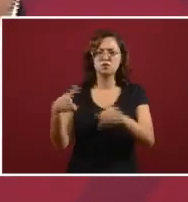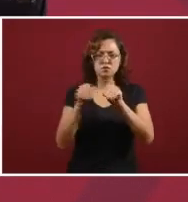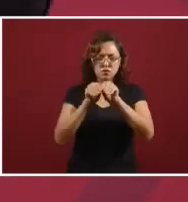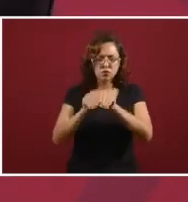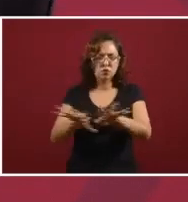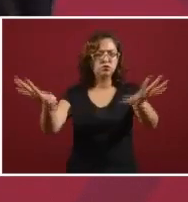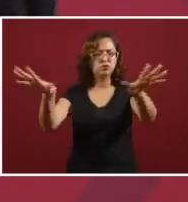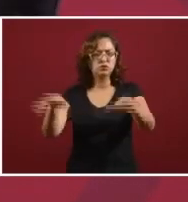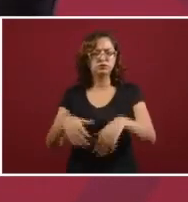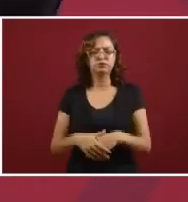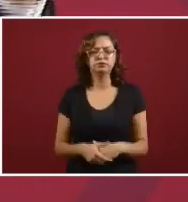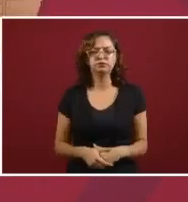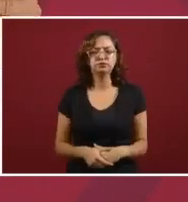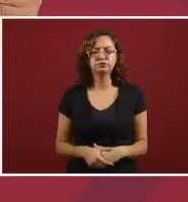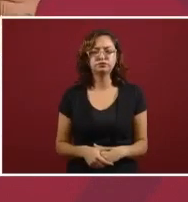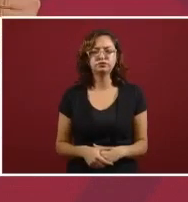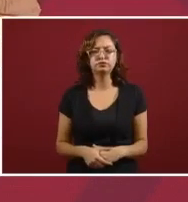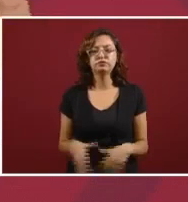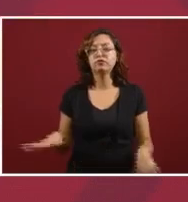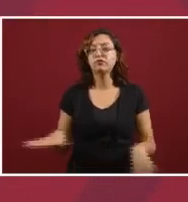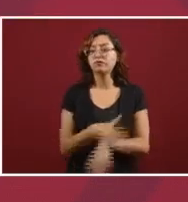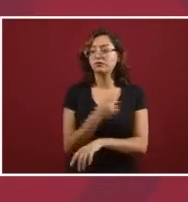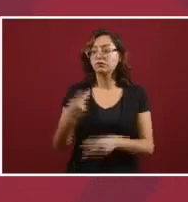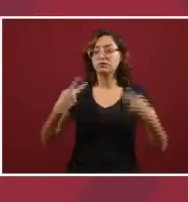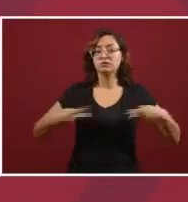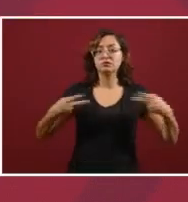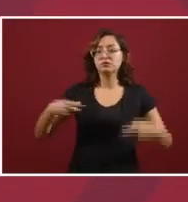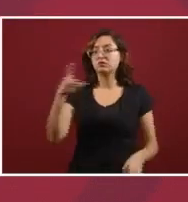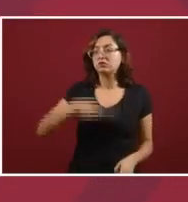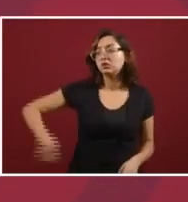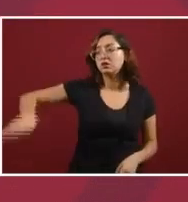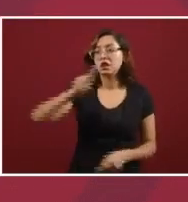Porque si no detenemos el consumo,